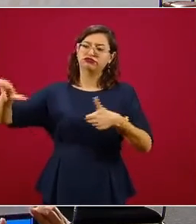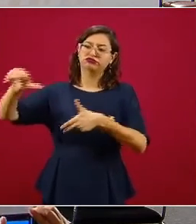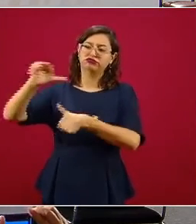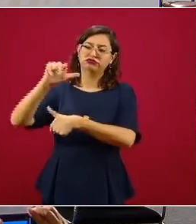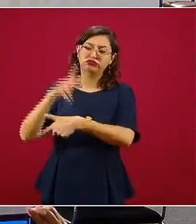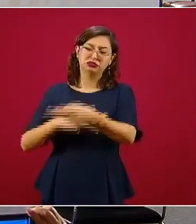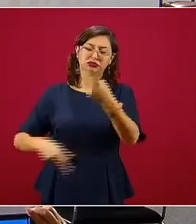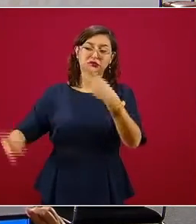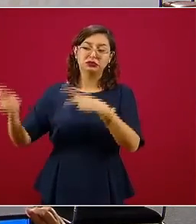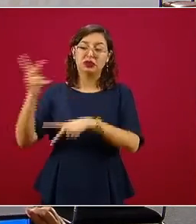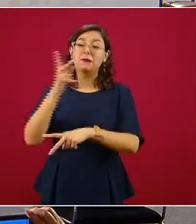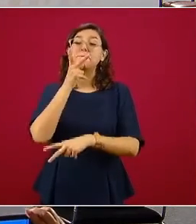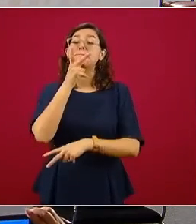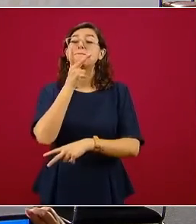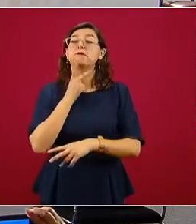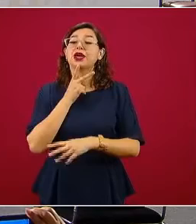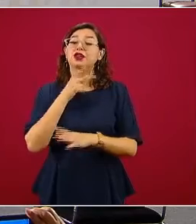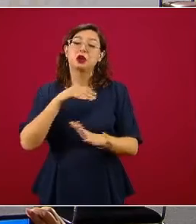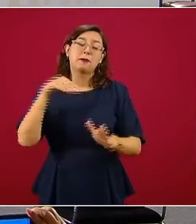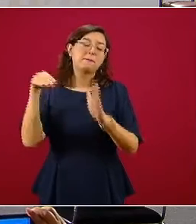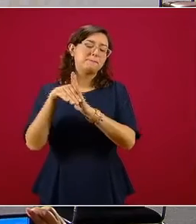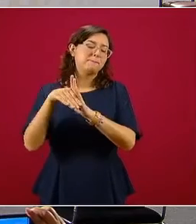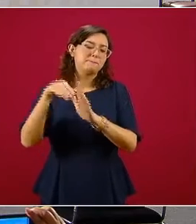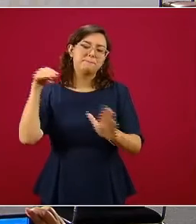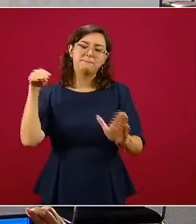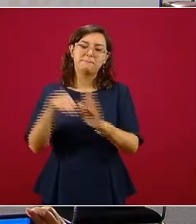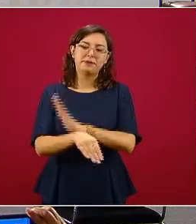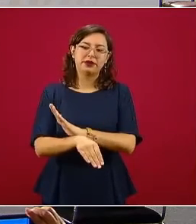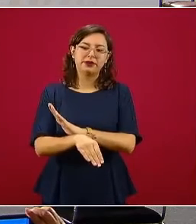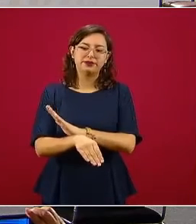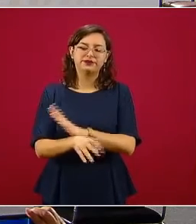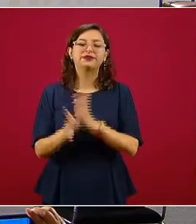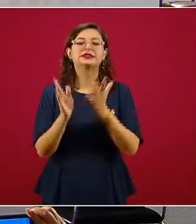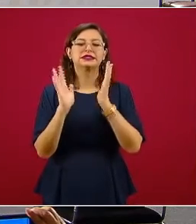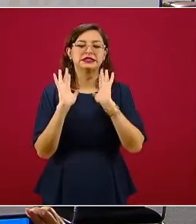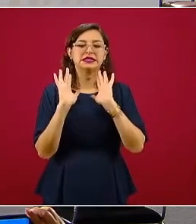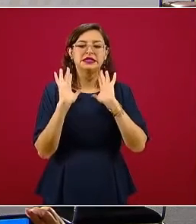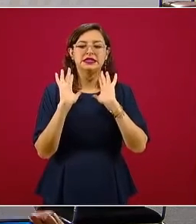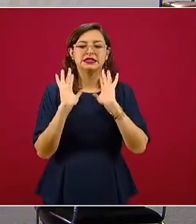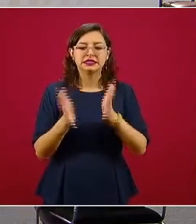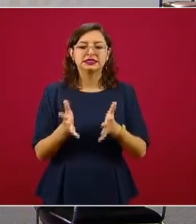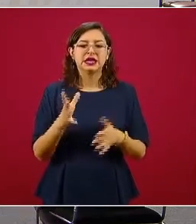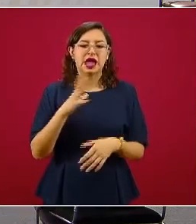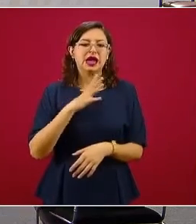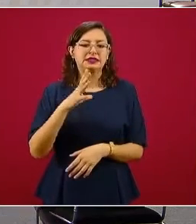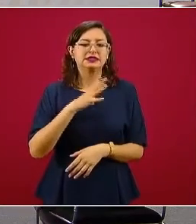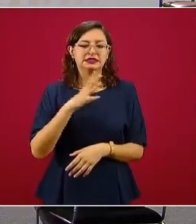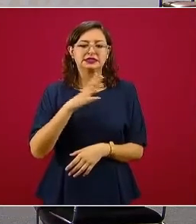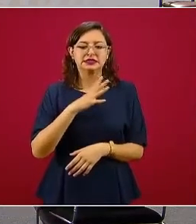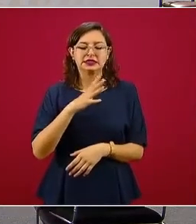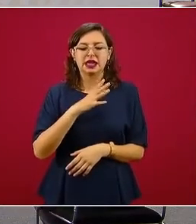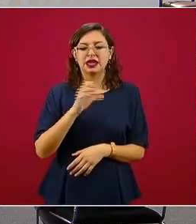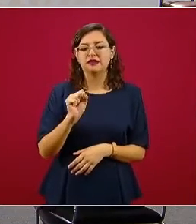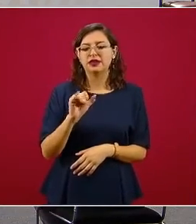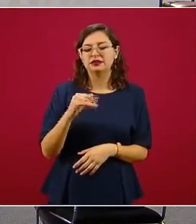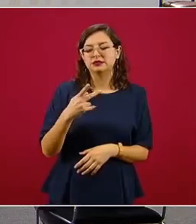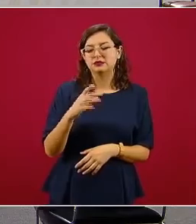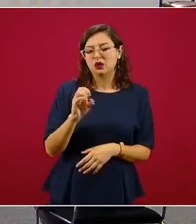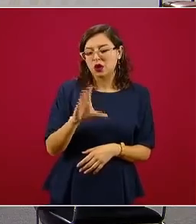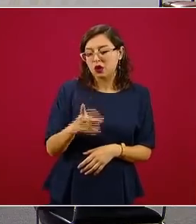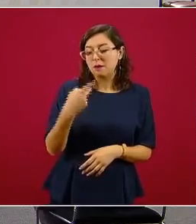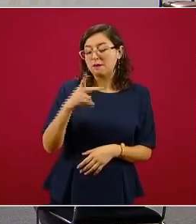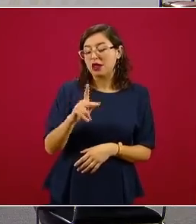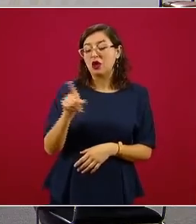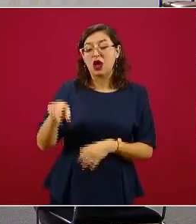producción petrolera y lo que hace, ya había nacido el Sistema Nacional de Protección Civil, por supuesto, en 86, en 95, al